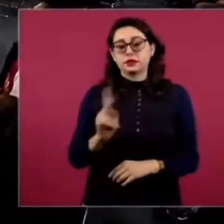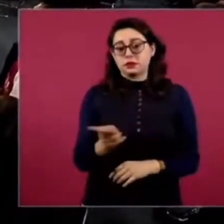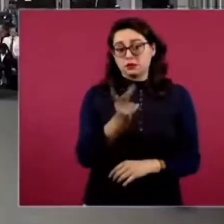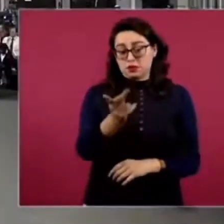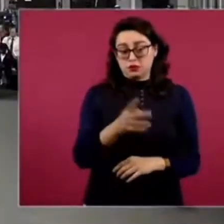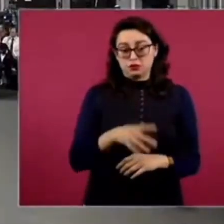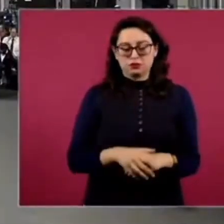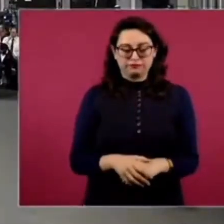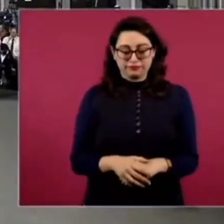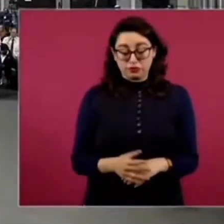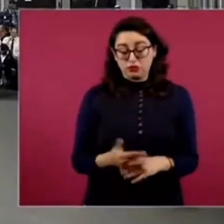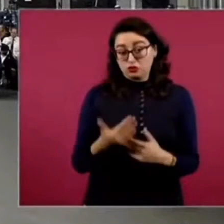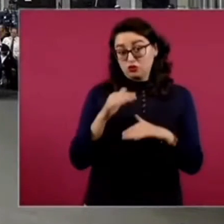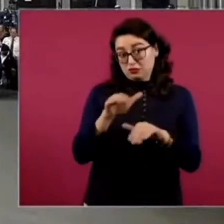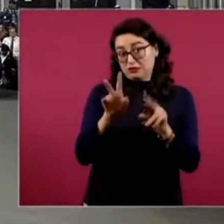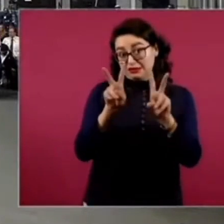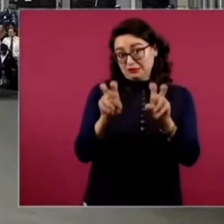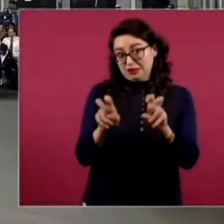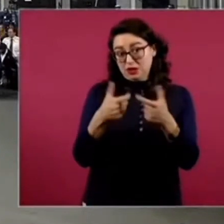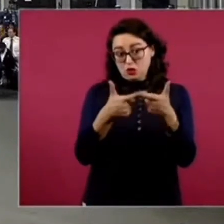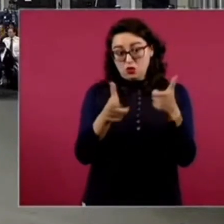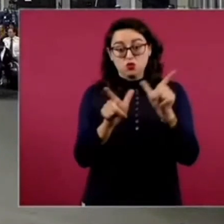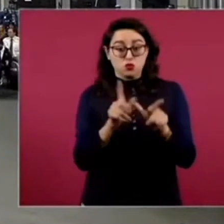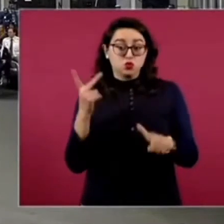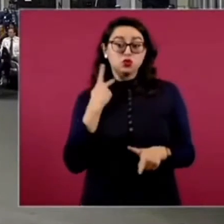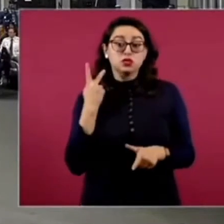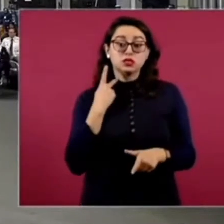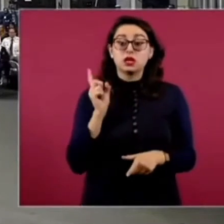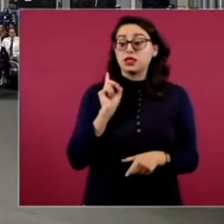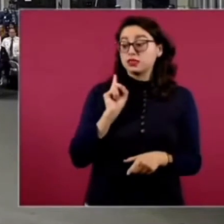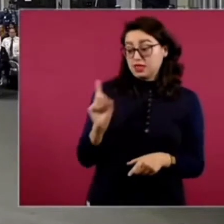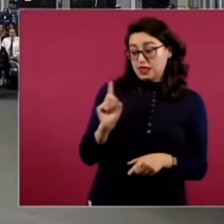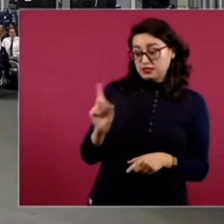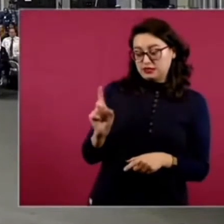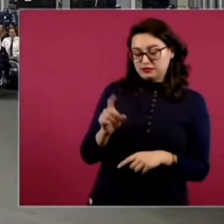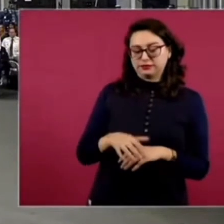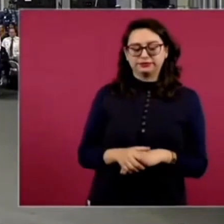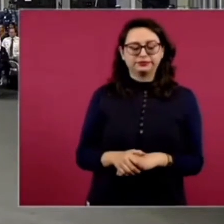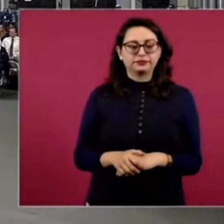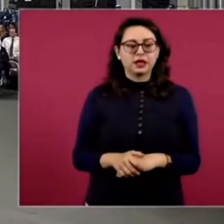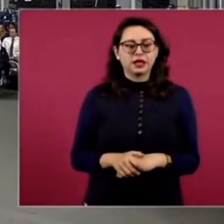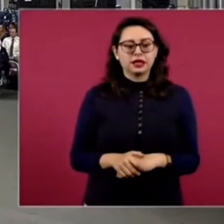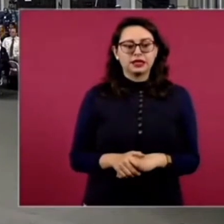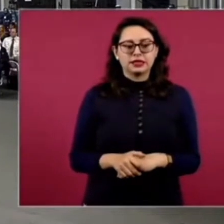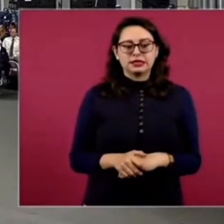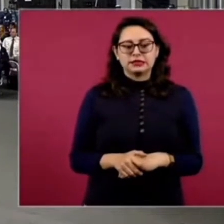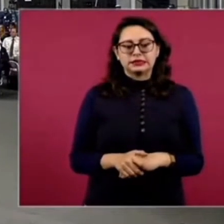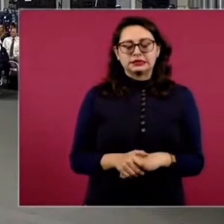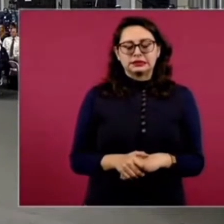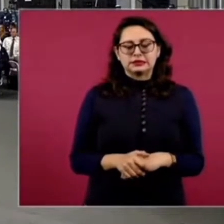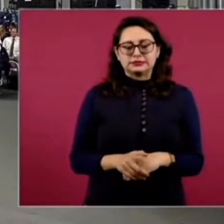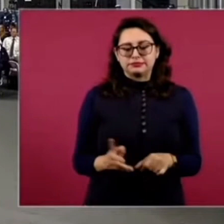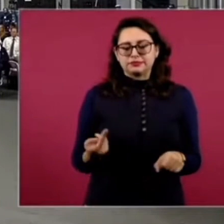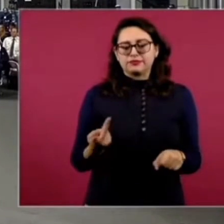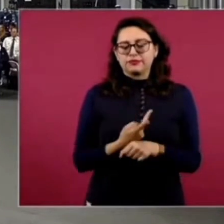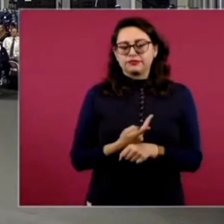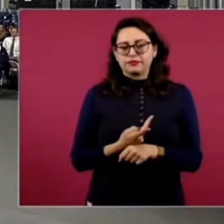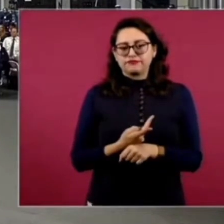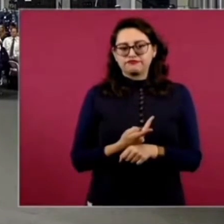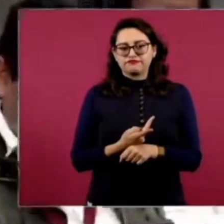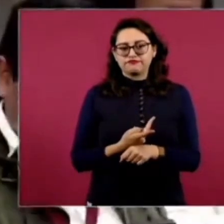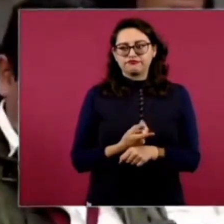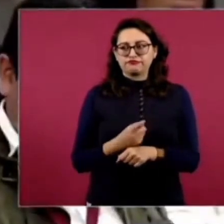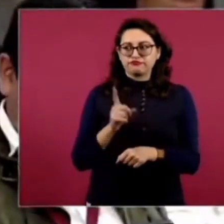la derecha en el país y cómo aquí mismo, incluso yo tuve la oportunidad de preguntarle, el mismo día que se pronunció el